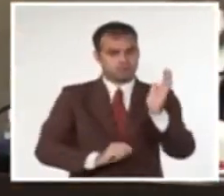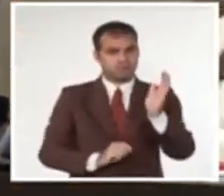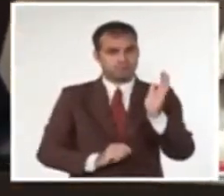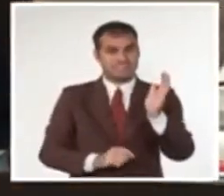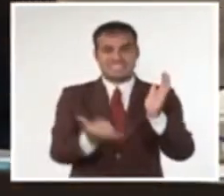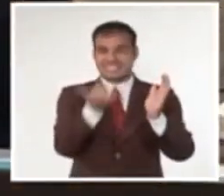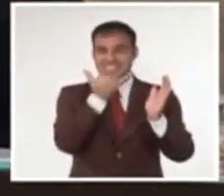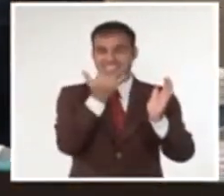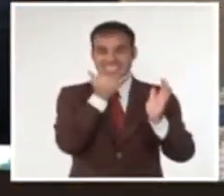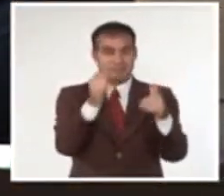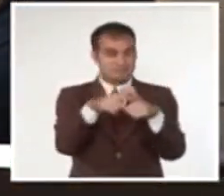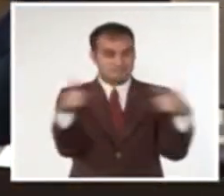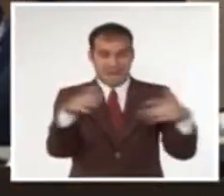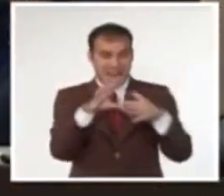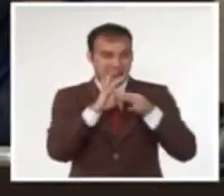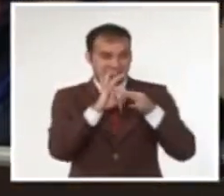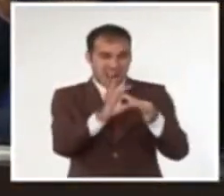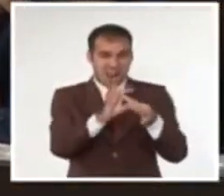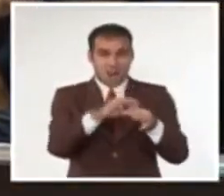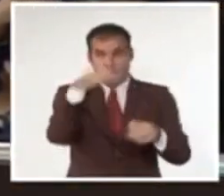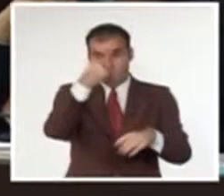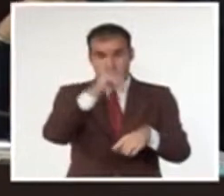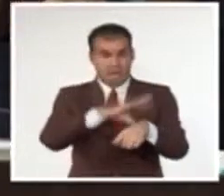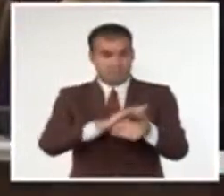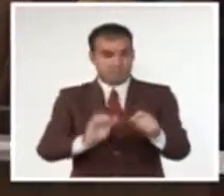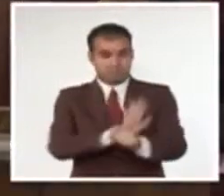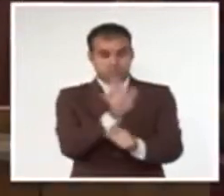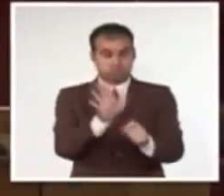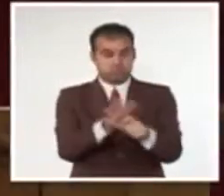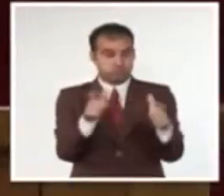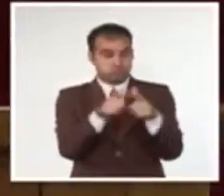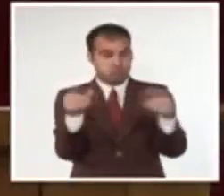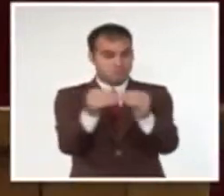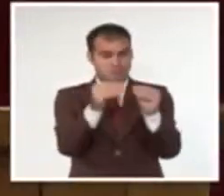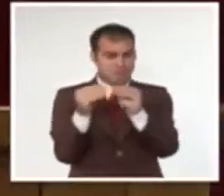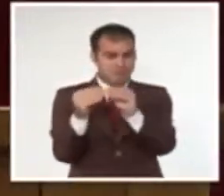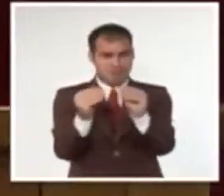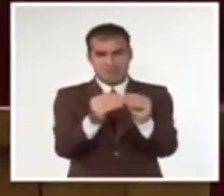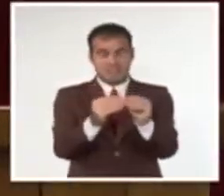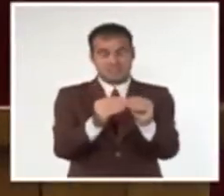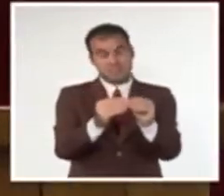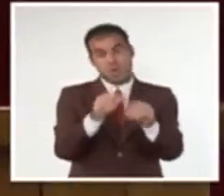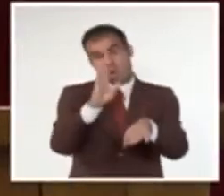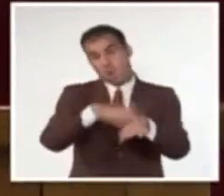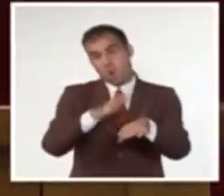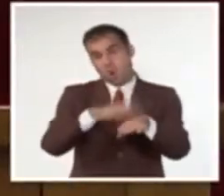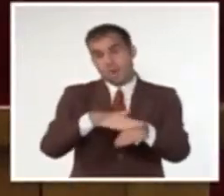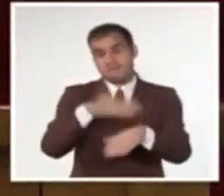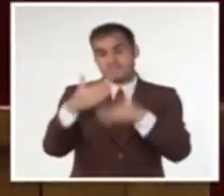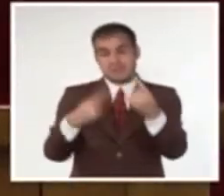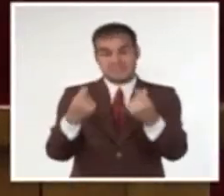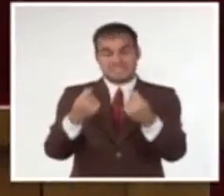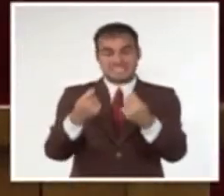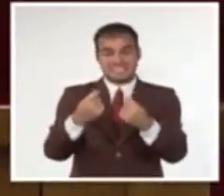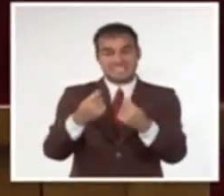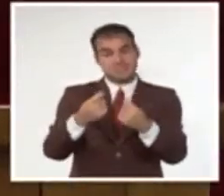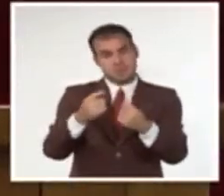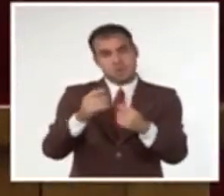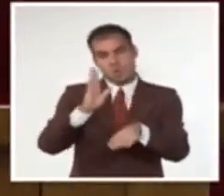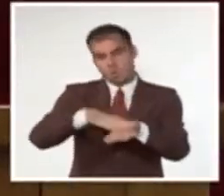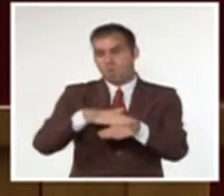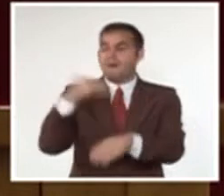en los momentos más críticos del pico pandémico, como consecuencia de las complejas limitaciones financieras impuestas por el